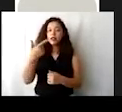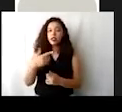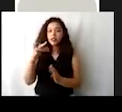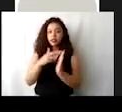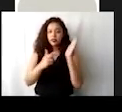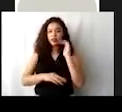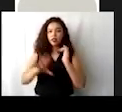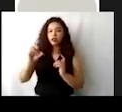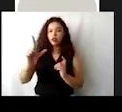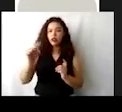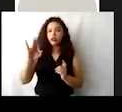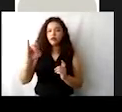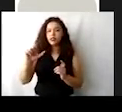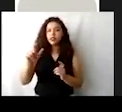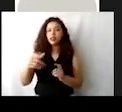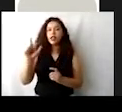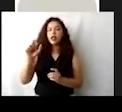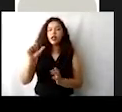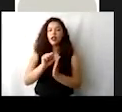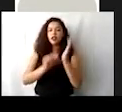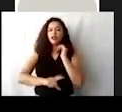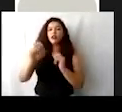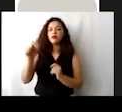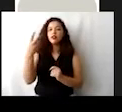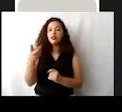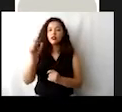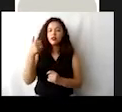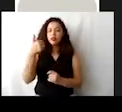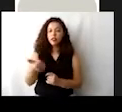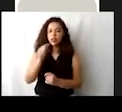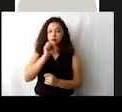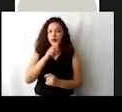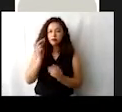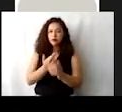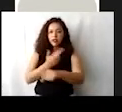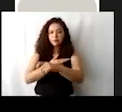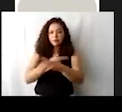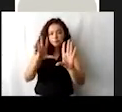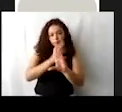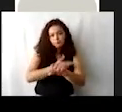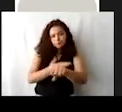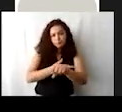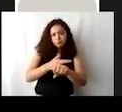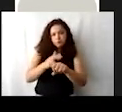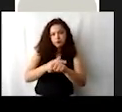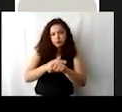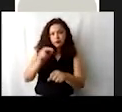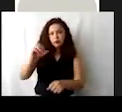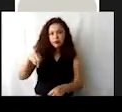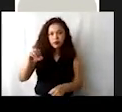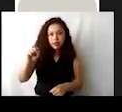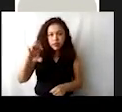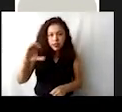en sus artículos 22 y 26, la resolución miscelánea en las reglas que se indican